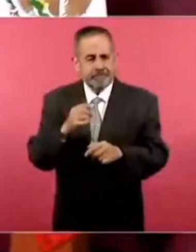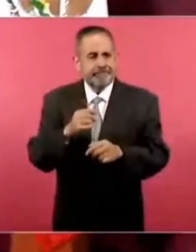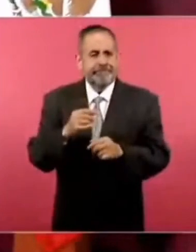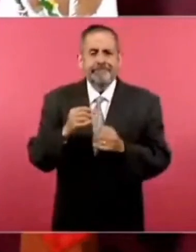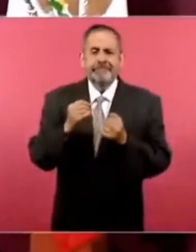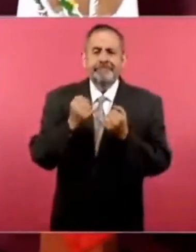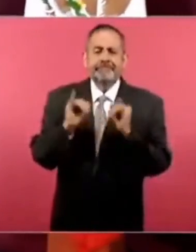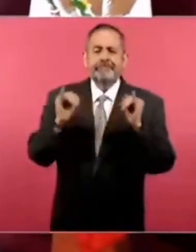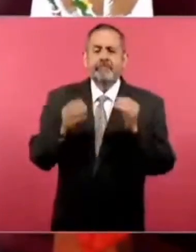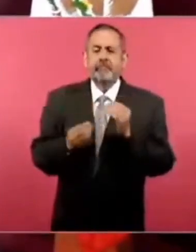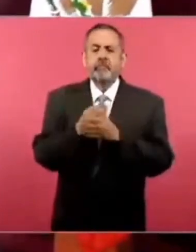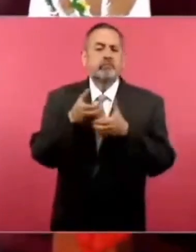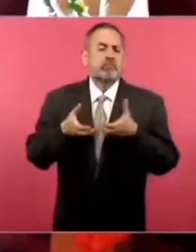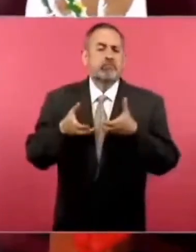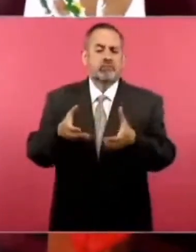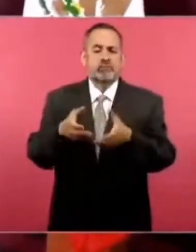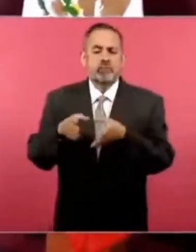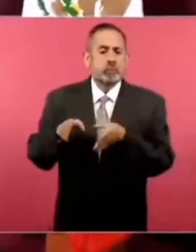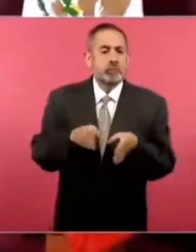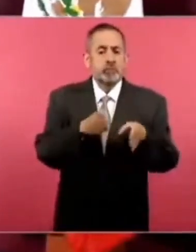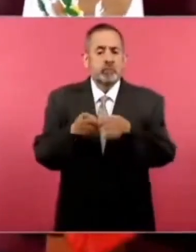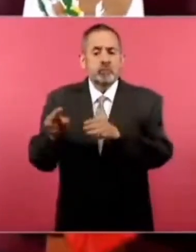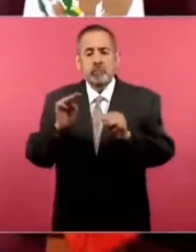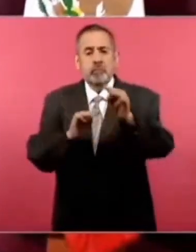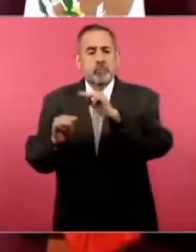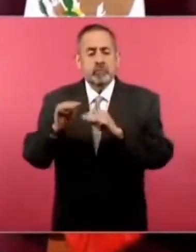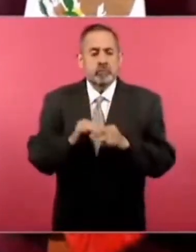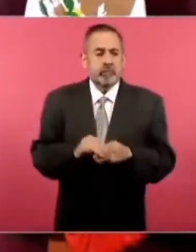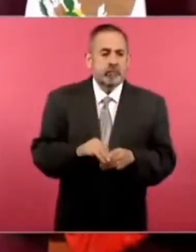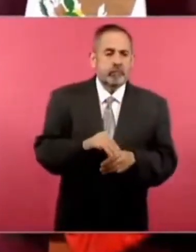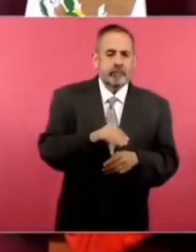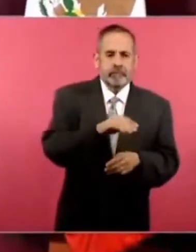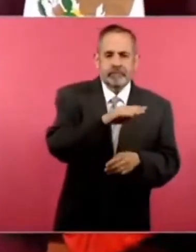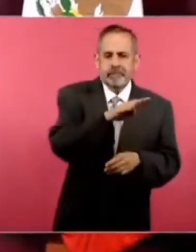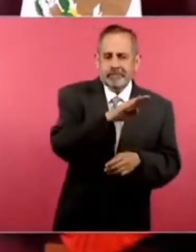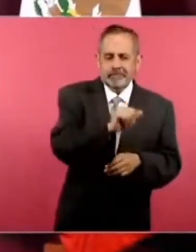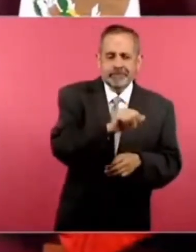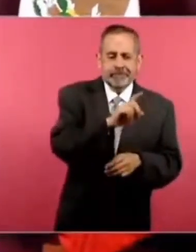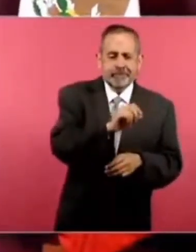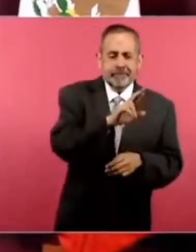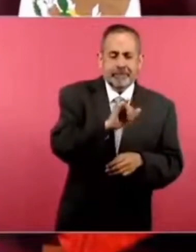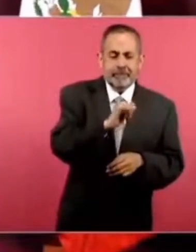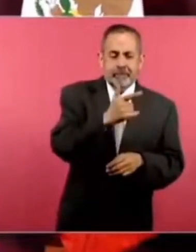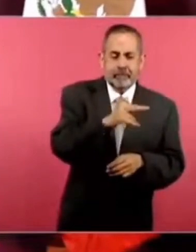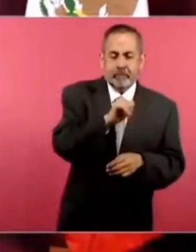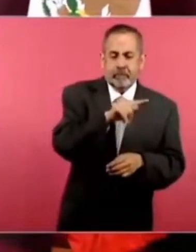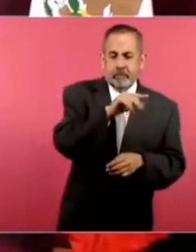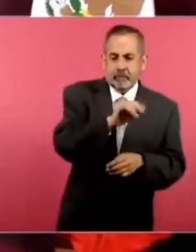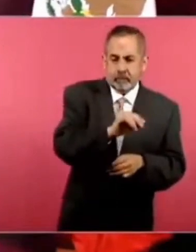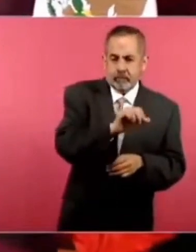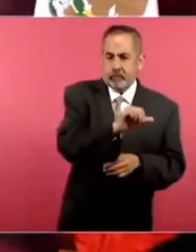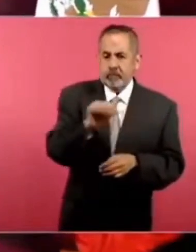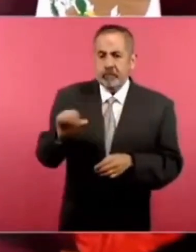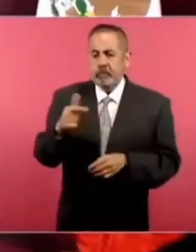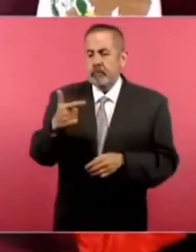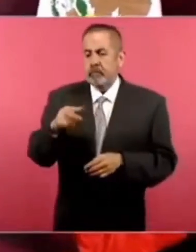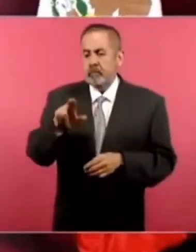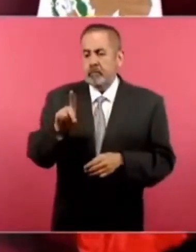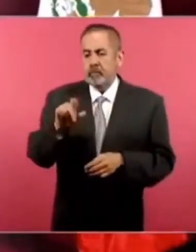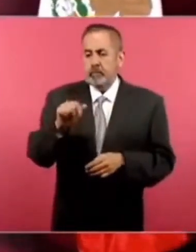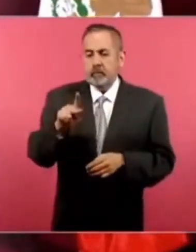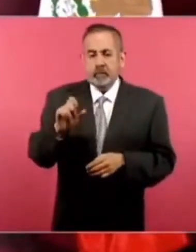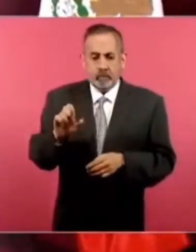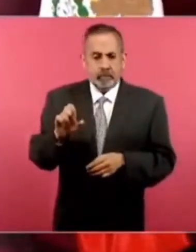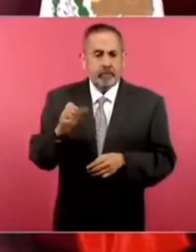construimos por toda la sierra de Badiraguato hasta Guadalupe y Calvo,